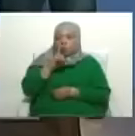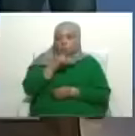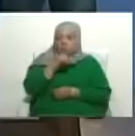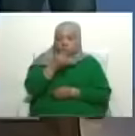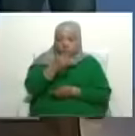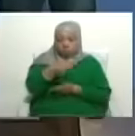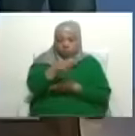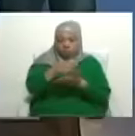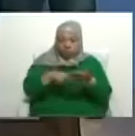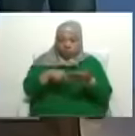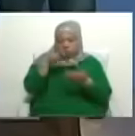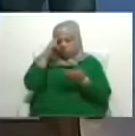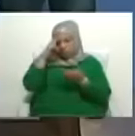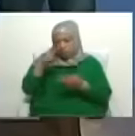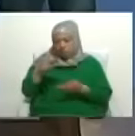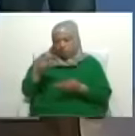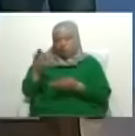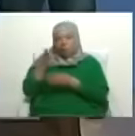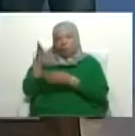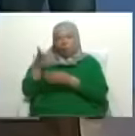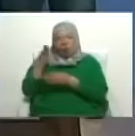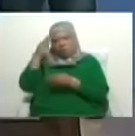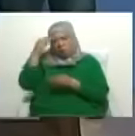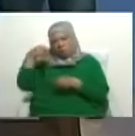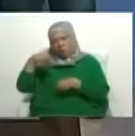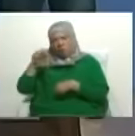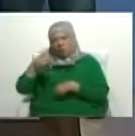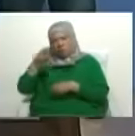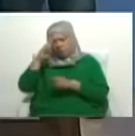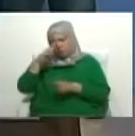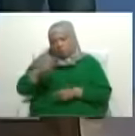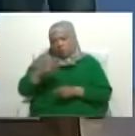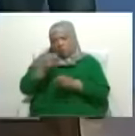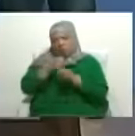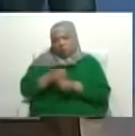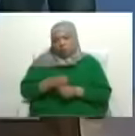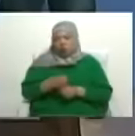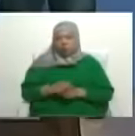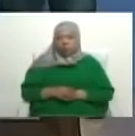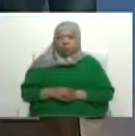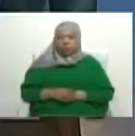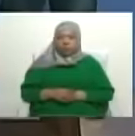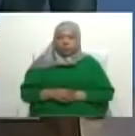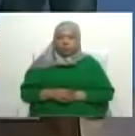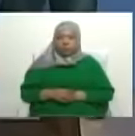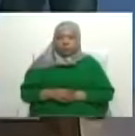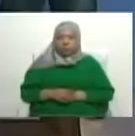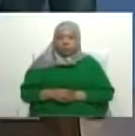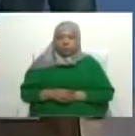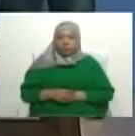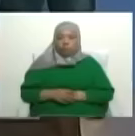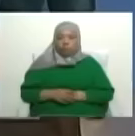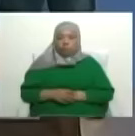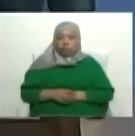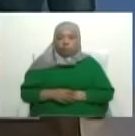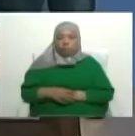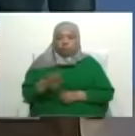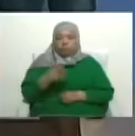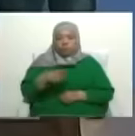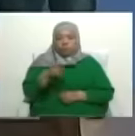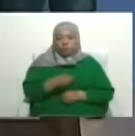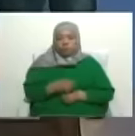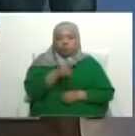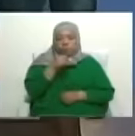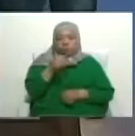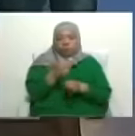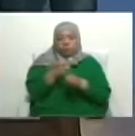firma, nosotros respetamos este papel. Pero yo espero y aspiro que Gerardo Blay, Roberto Enríquez, Stalin